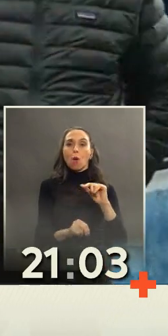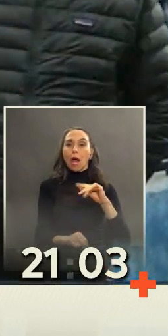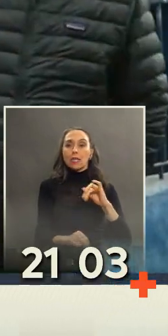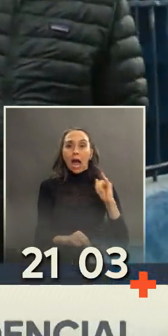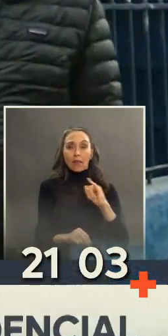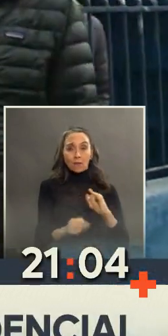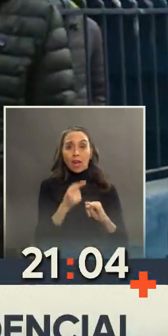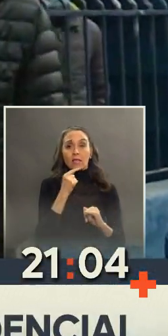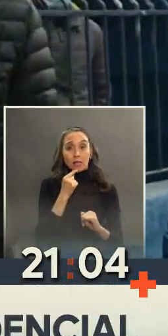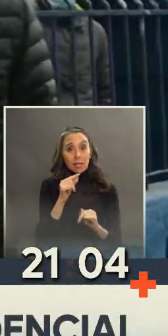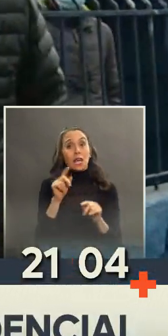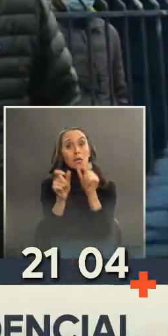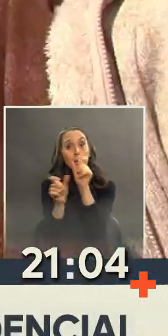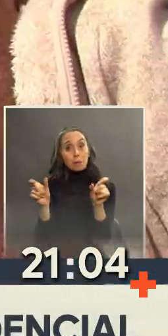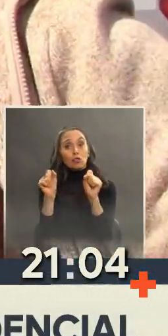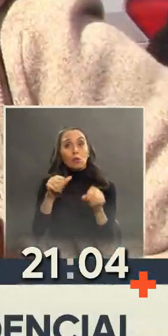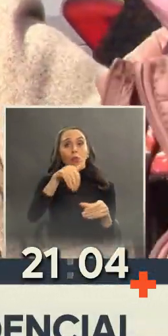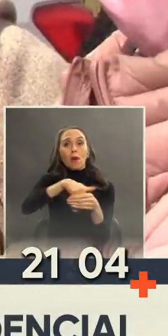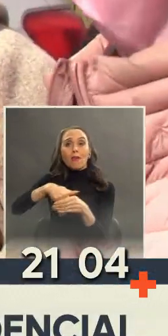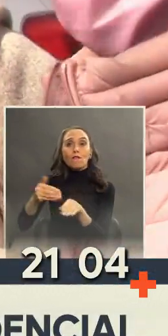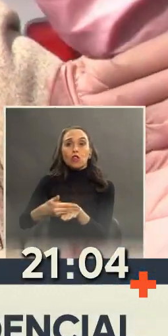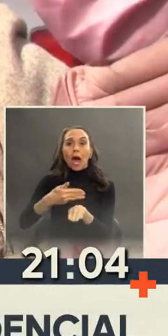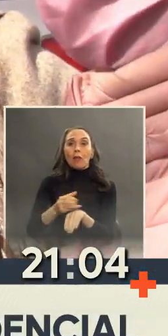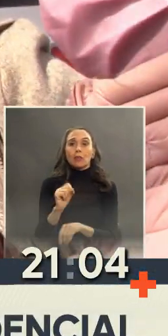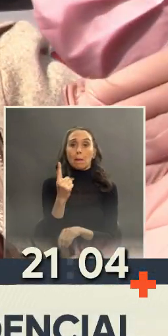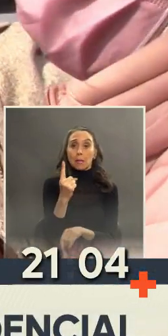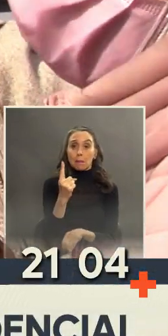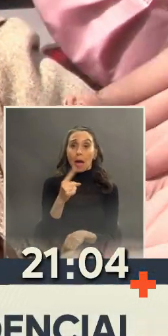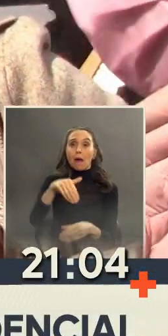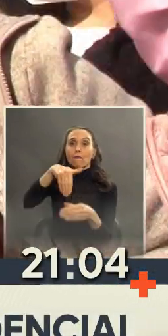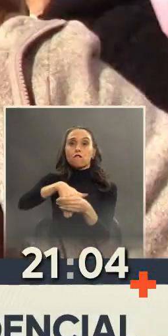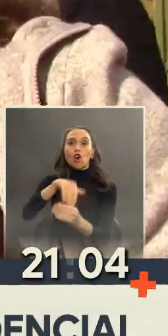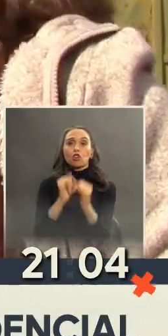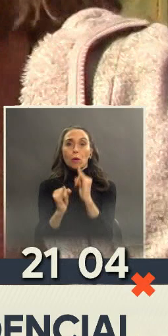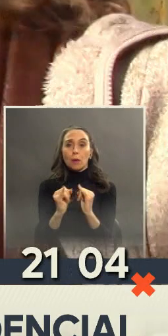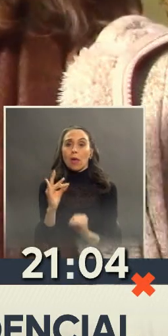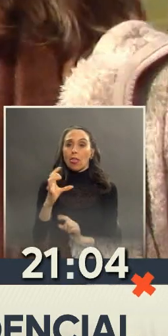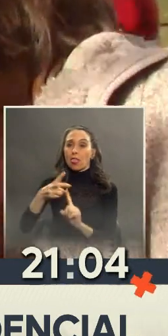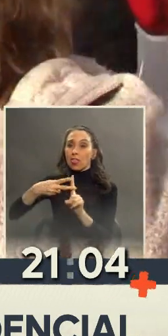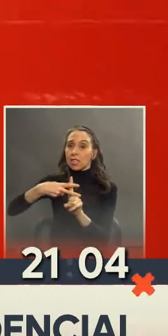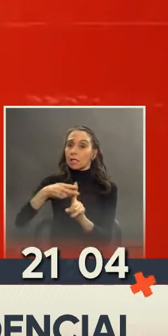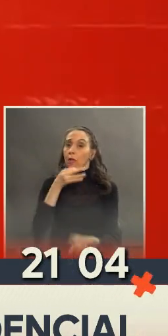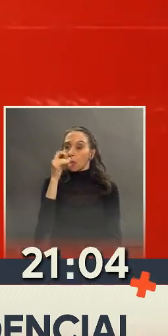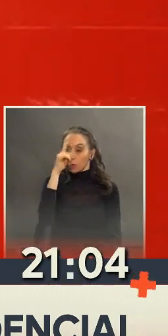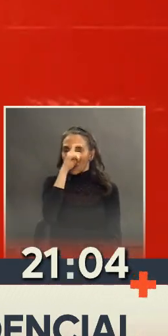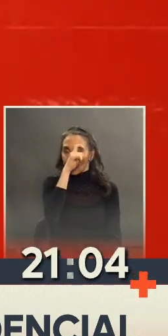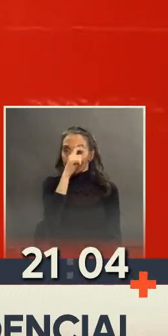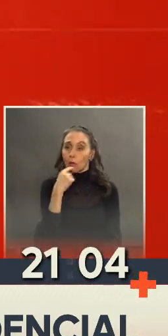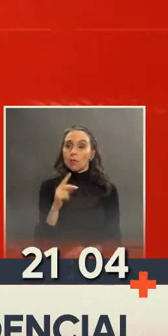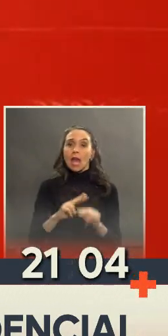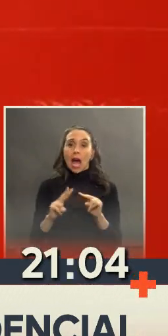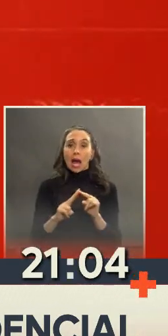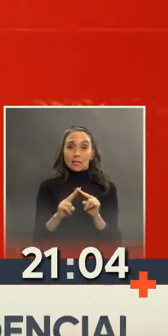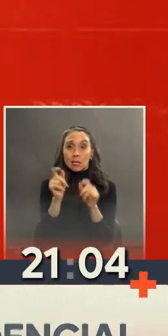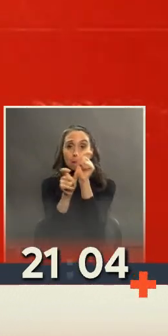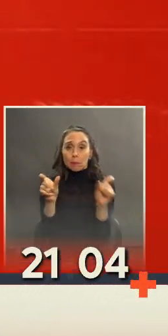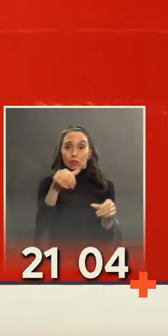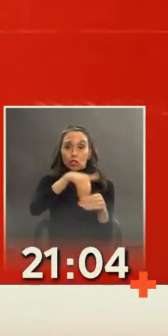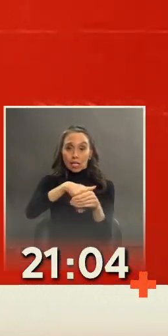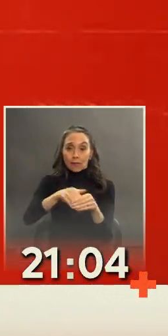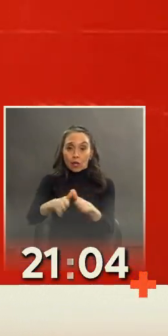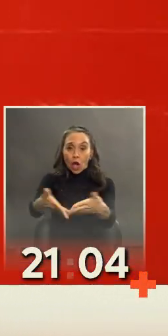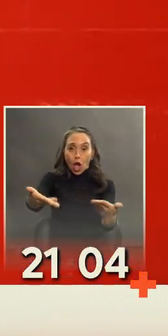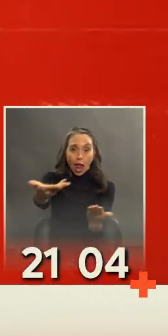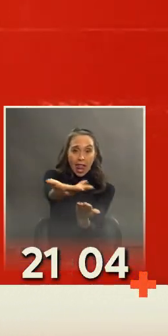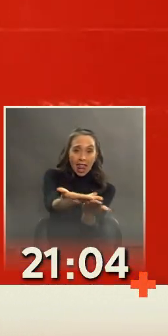voto electrónico está sobre la mesa. Sin embargo, en la DC algunos advierten dificultades. Consolidar un padrón junto con el CERVEL que